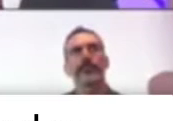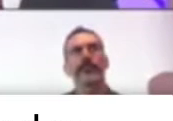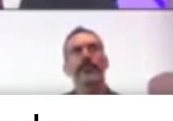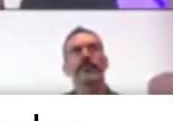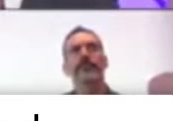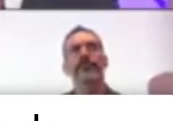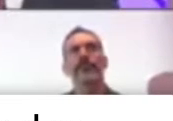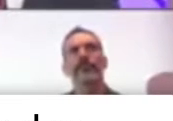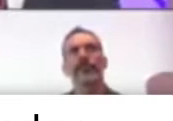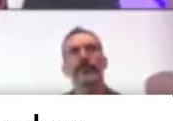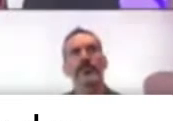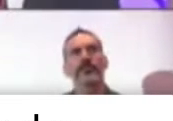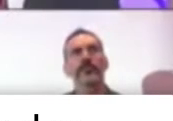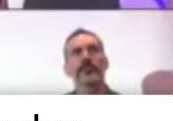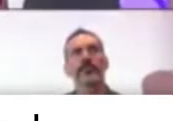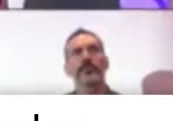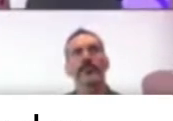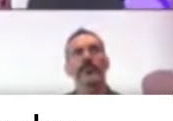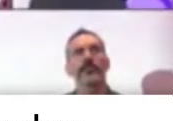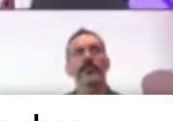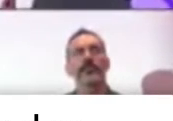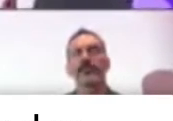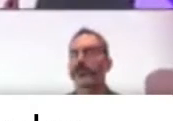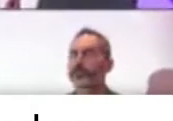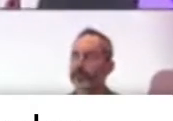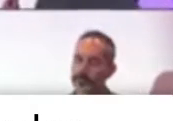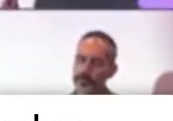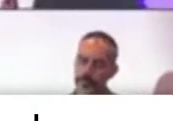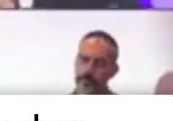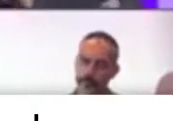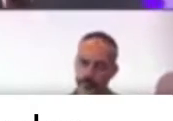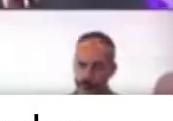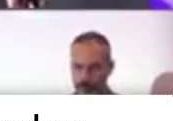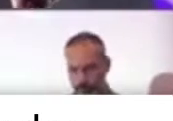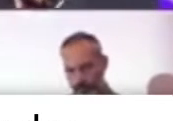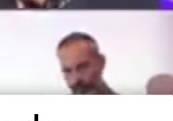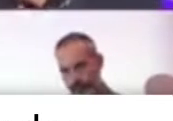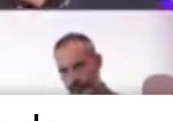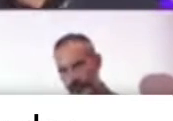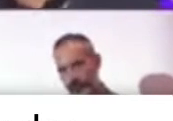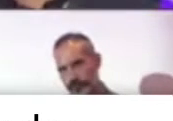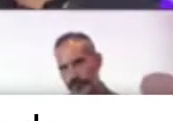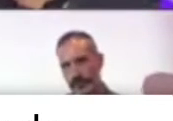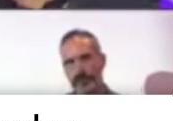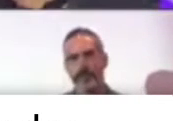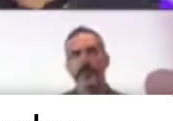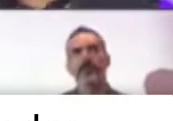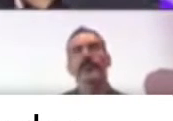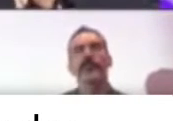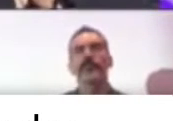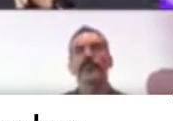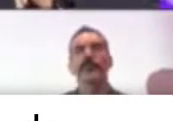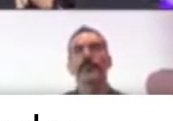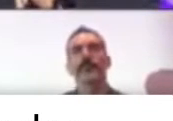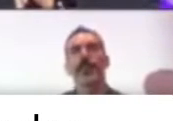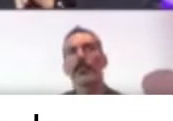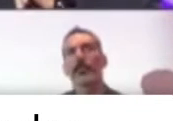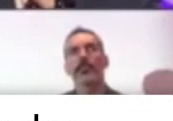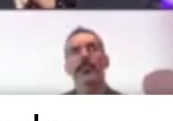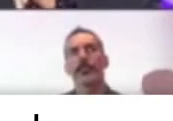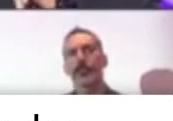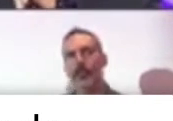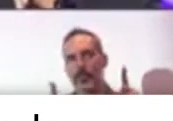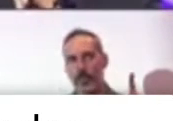Krill, diputado Santiago Krill, saludos, licenciado. Los presidentes nacionales que